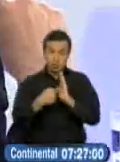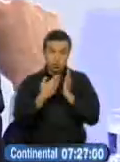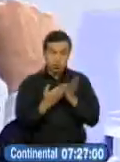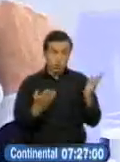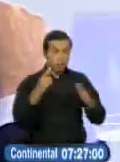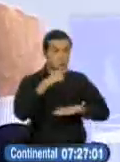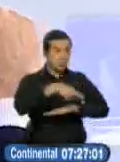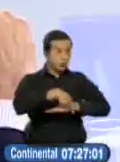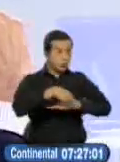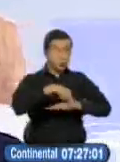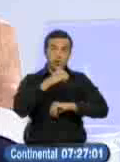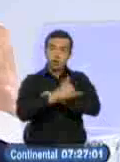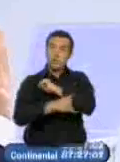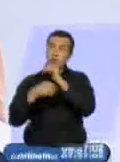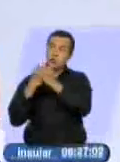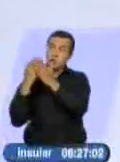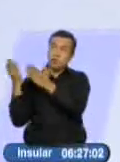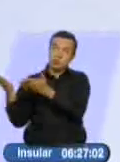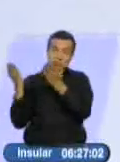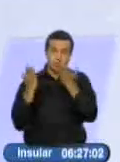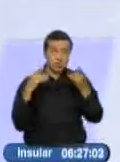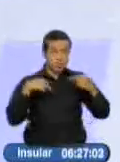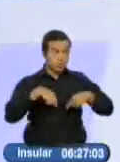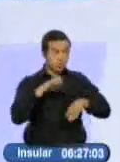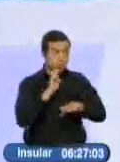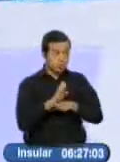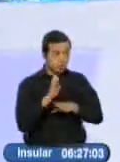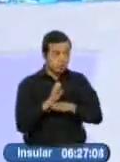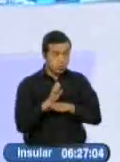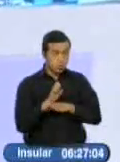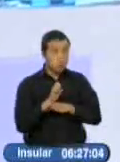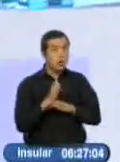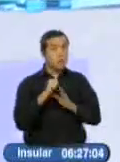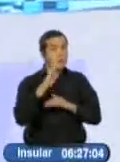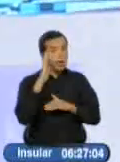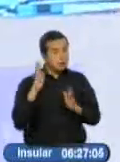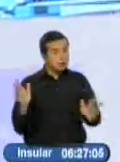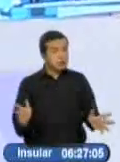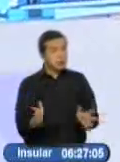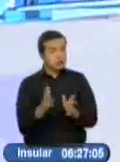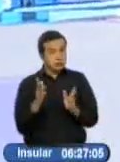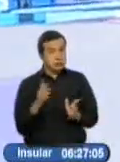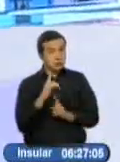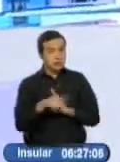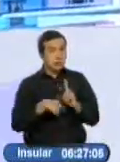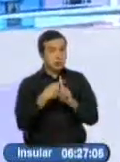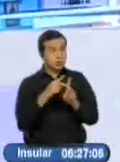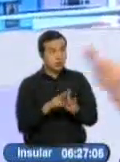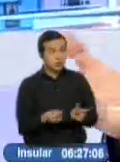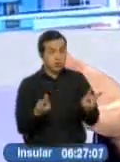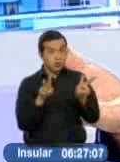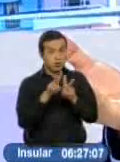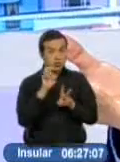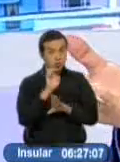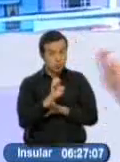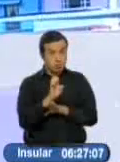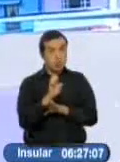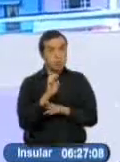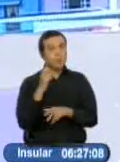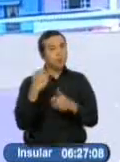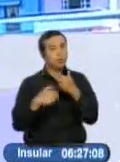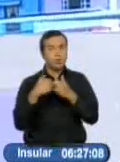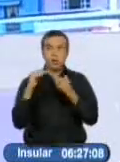partes y piezas que se importan para ensamblar autos localmente y no generas, no fomentas agregado nacional, por supuesto que vas a estar en